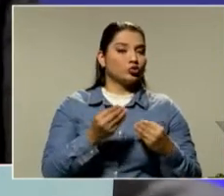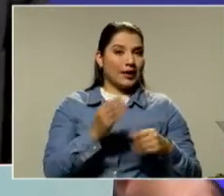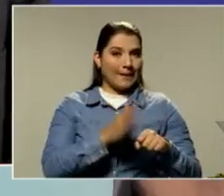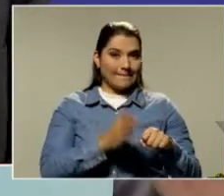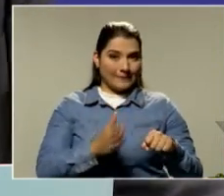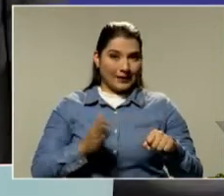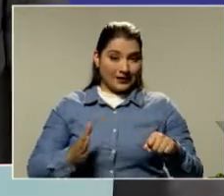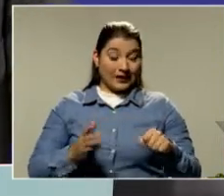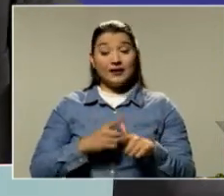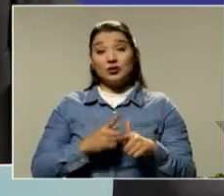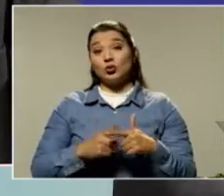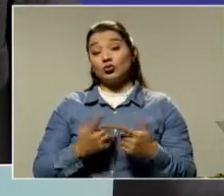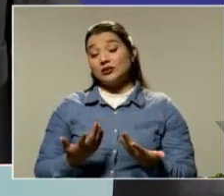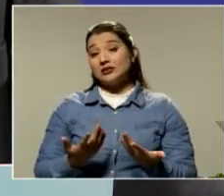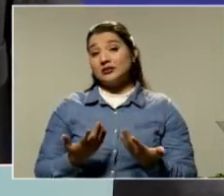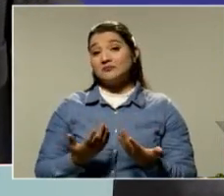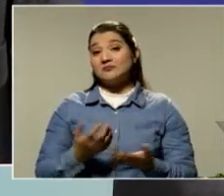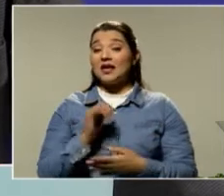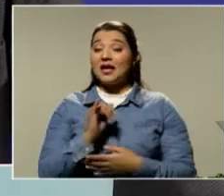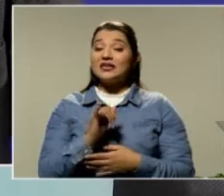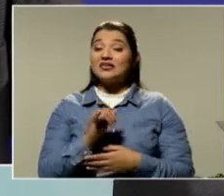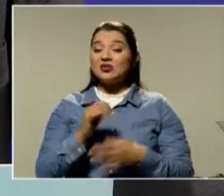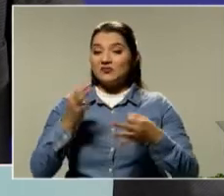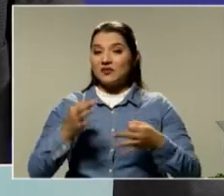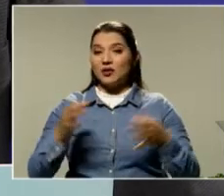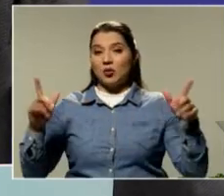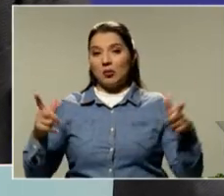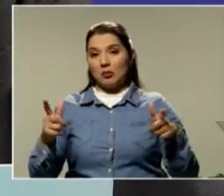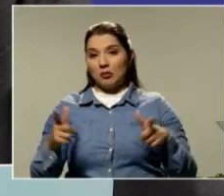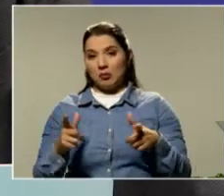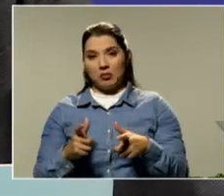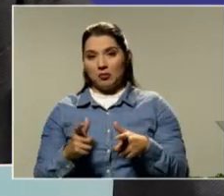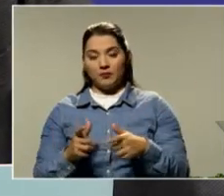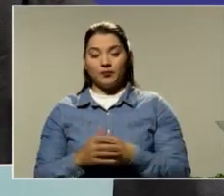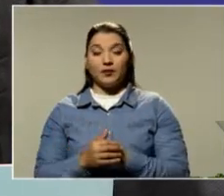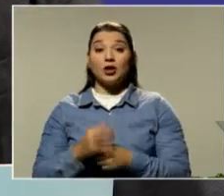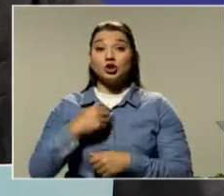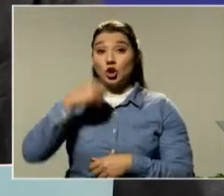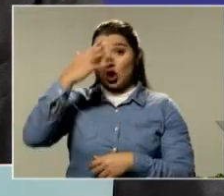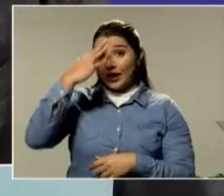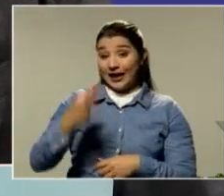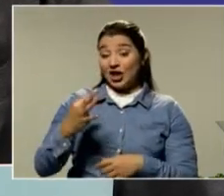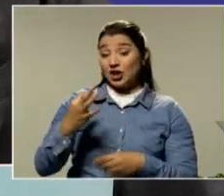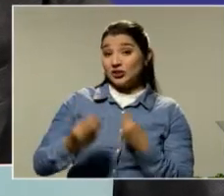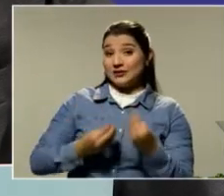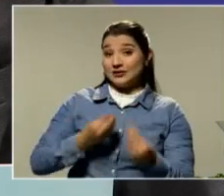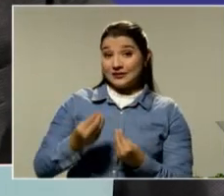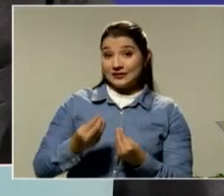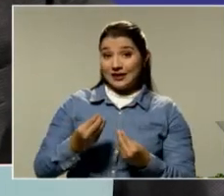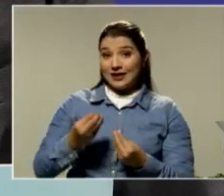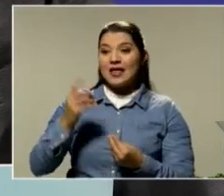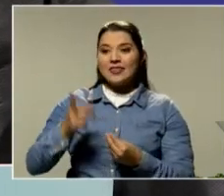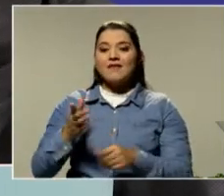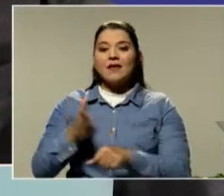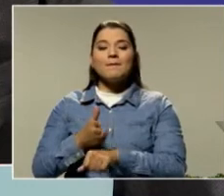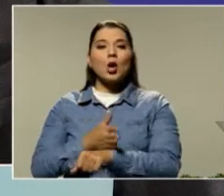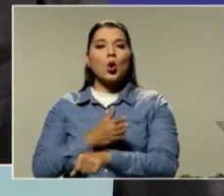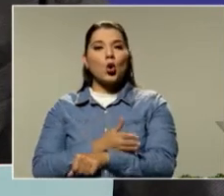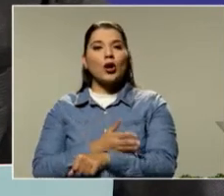Digamos que eso va a parar. Yo creo que lo que hay que hacer es mejorar las prácticas agrícolas, no